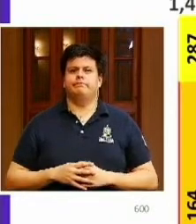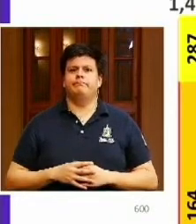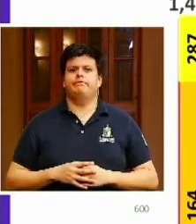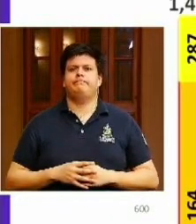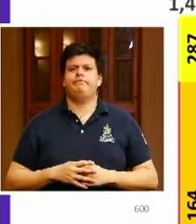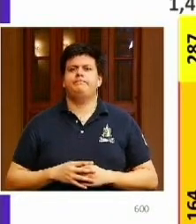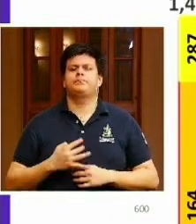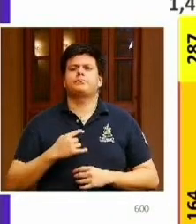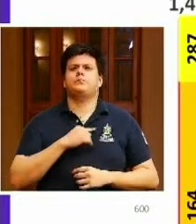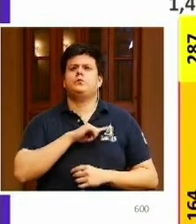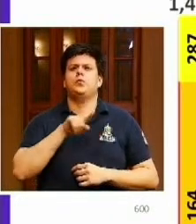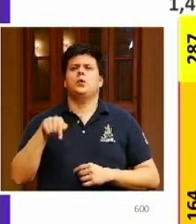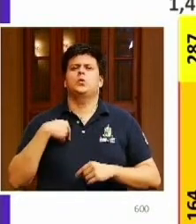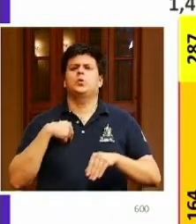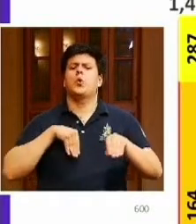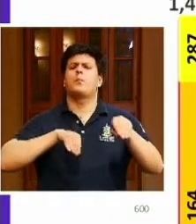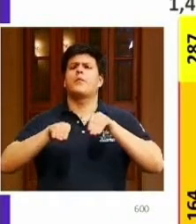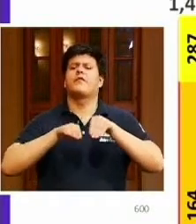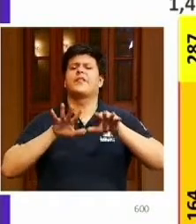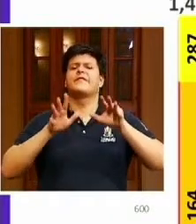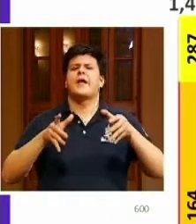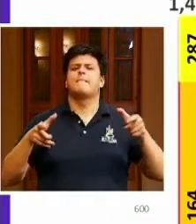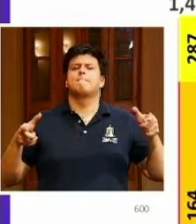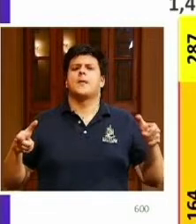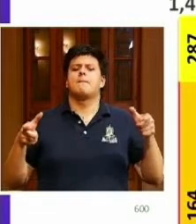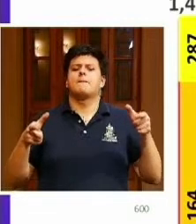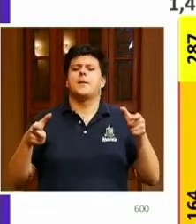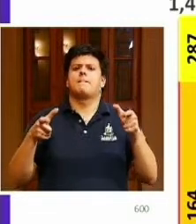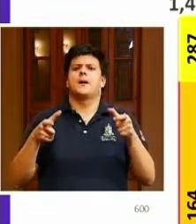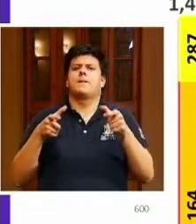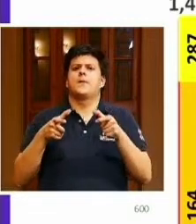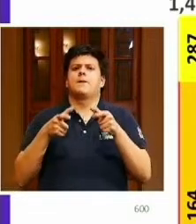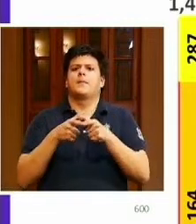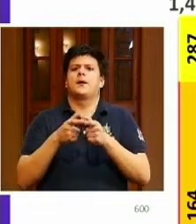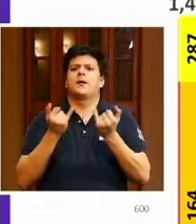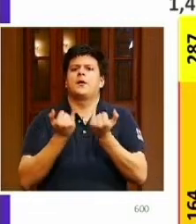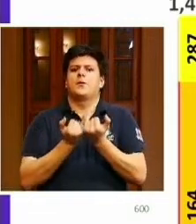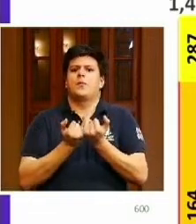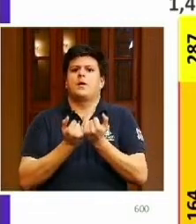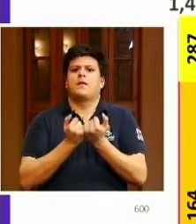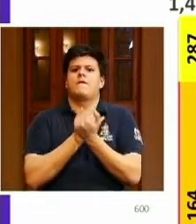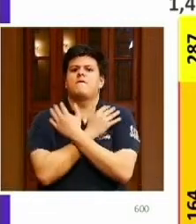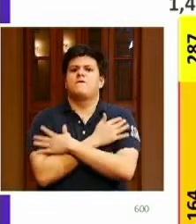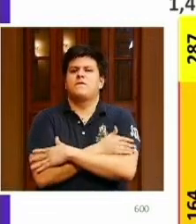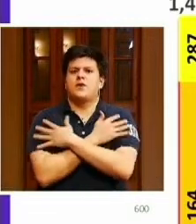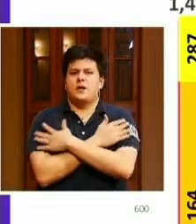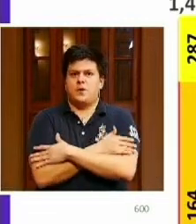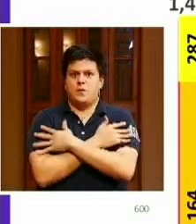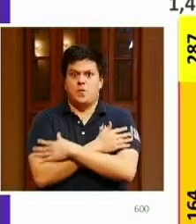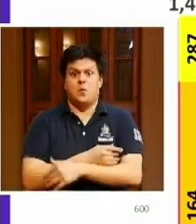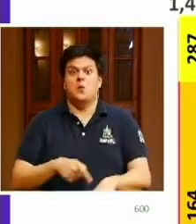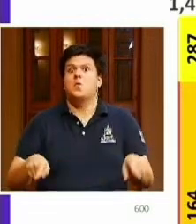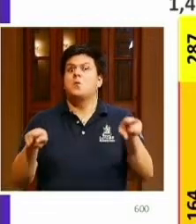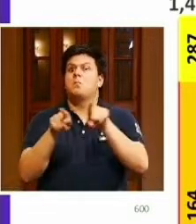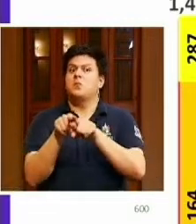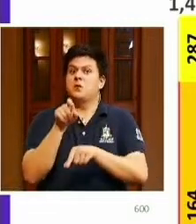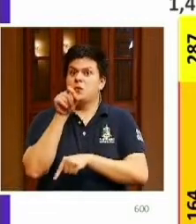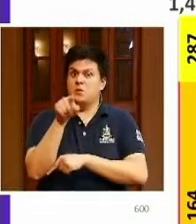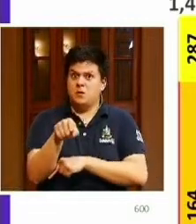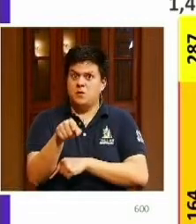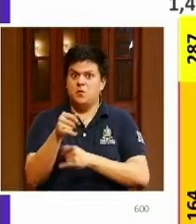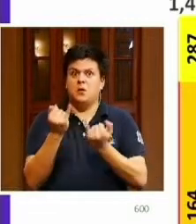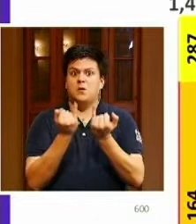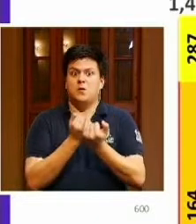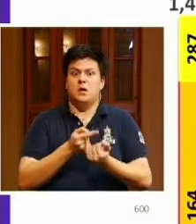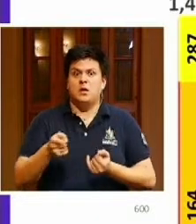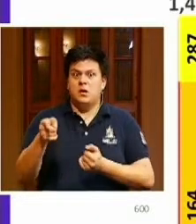hemos reducido la movilidad los domingos y por el frío que la gente no ha salido. Y también porque